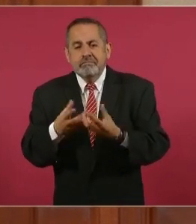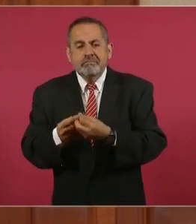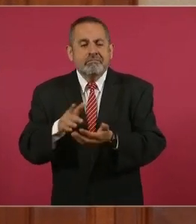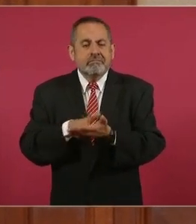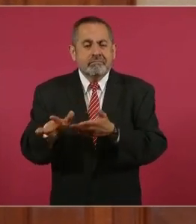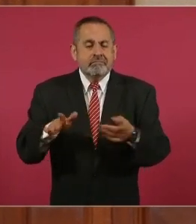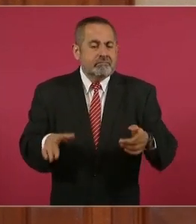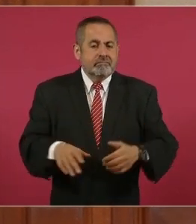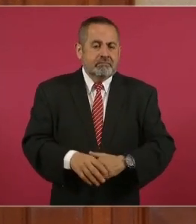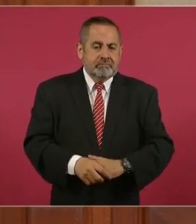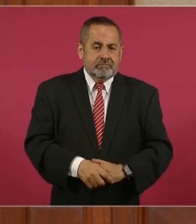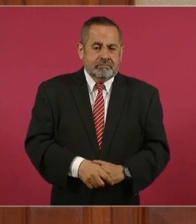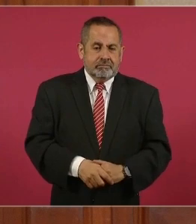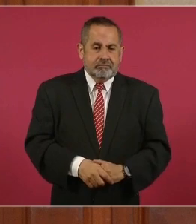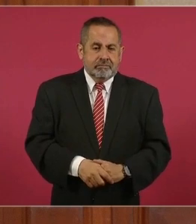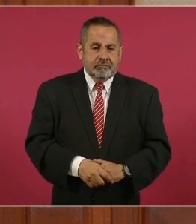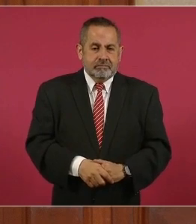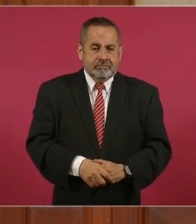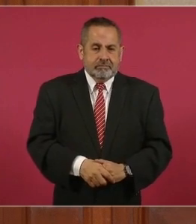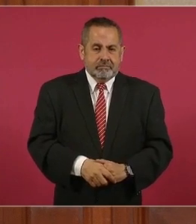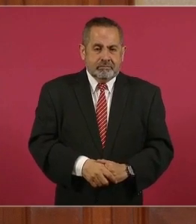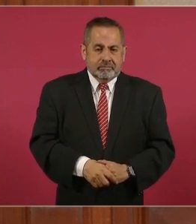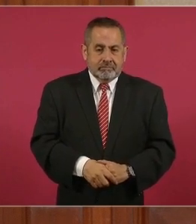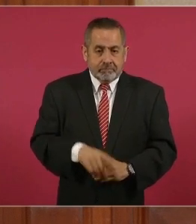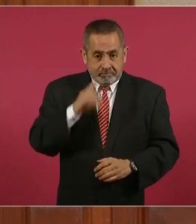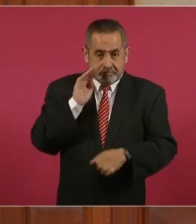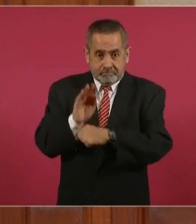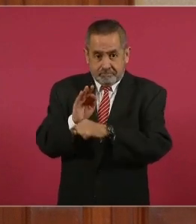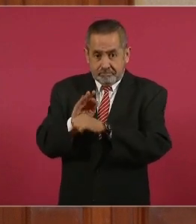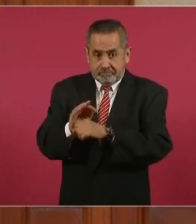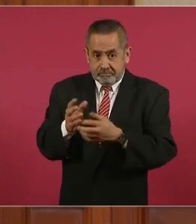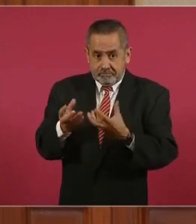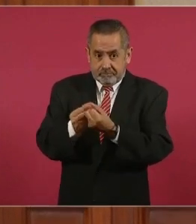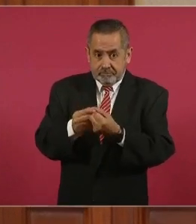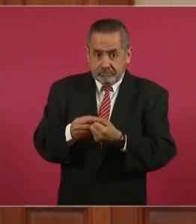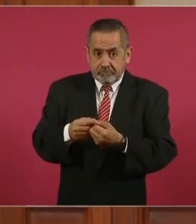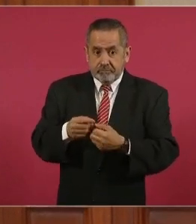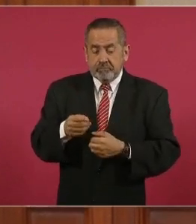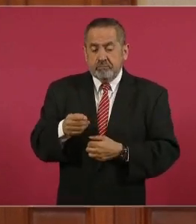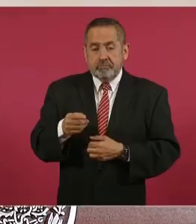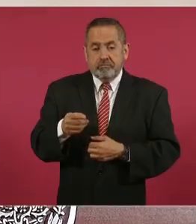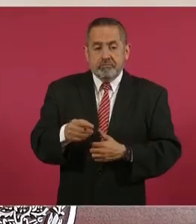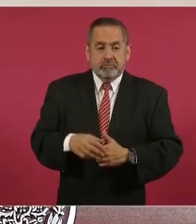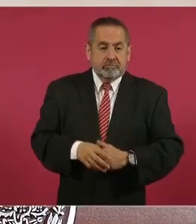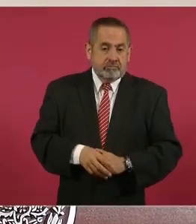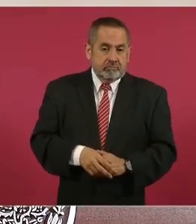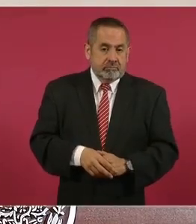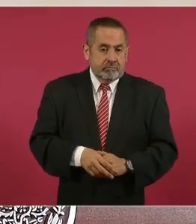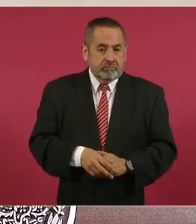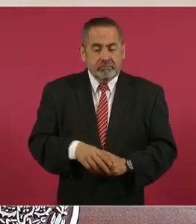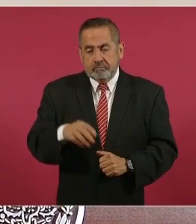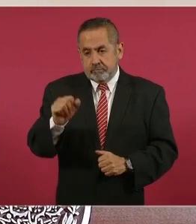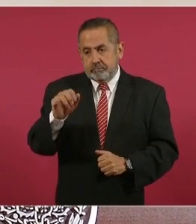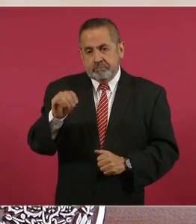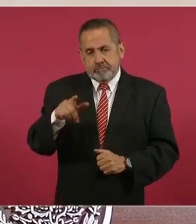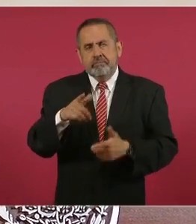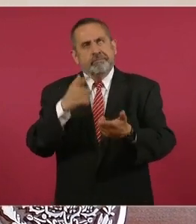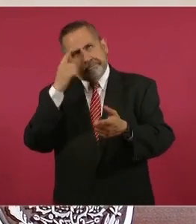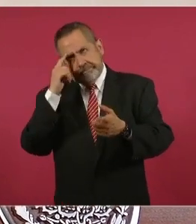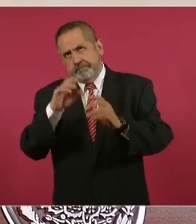Samuel. ¿Ah? Samuel. ¿A favor de Samuel? No, en contra de Samuel, dándole, ah, claro, dándole la bola. A ah, eso es más